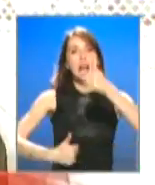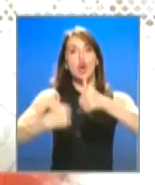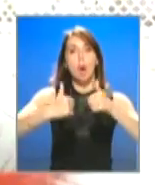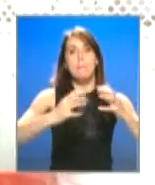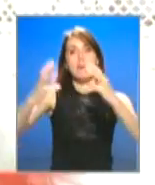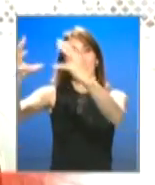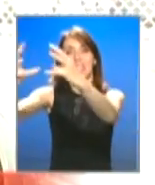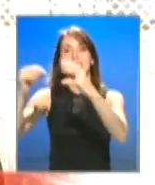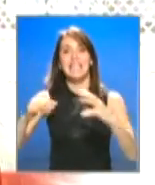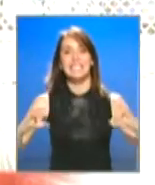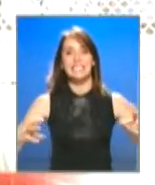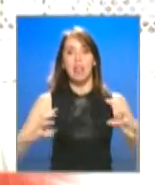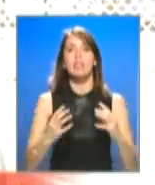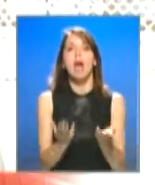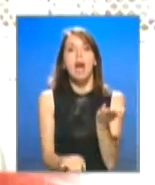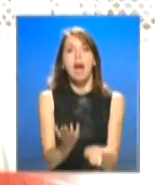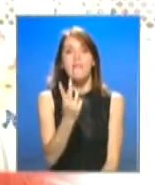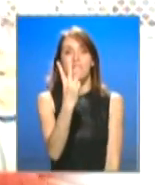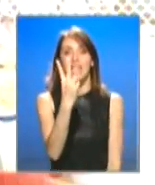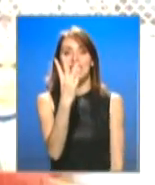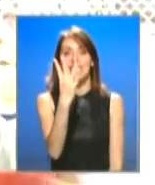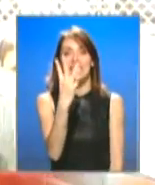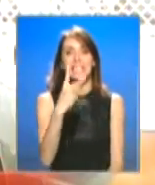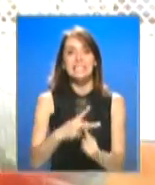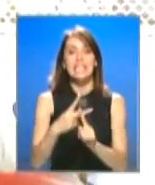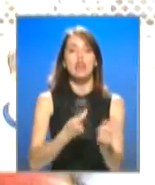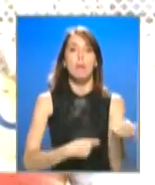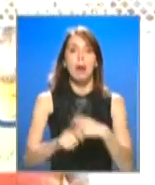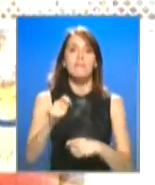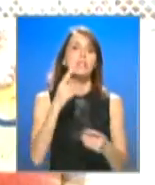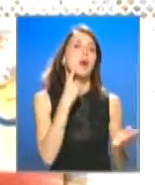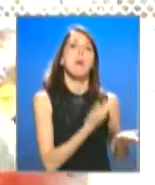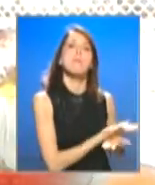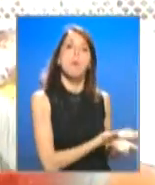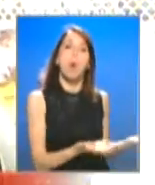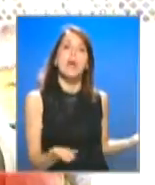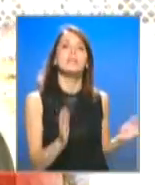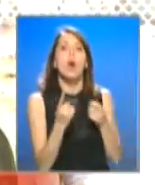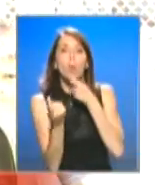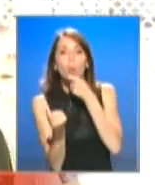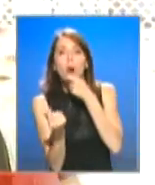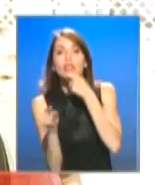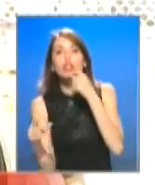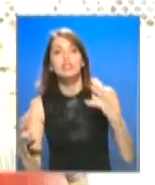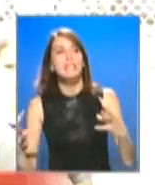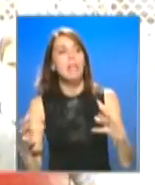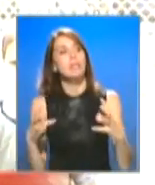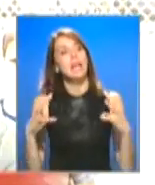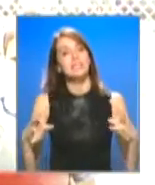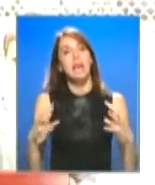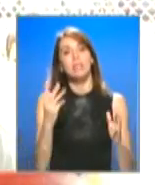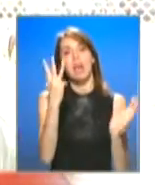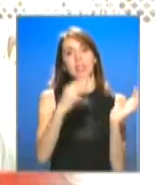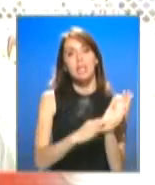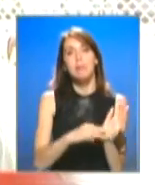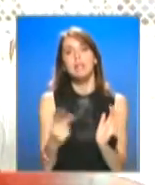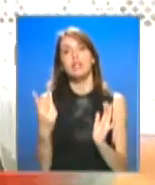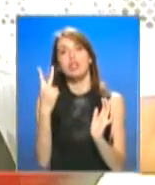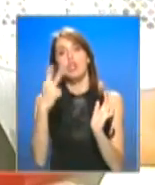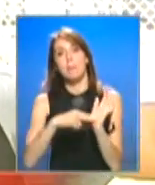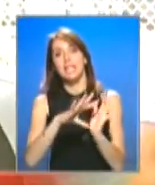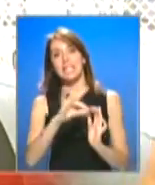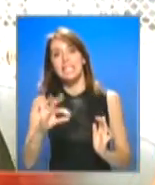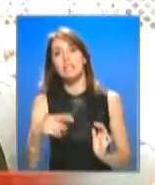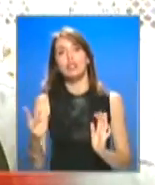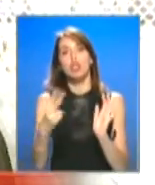pero acá tenemos sandías de 23 kilos para la venta y un mostrario de más o menos... ¿A cuánto están estas sandías? Hay sandías a 3.000, a 2.500 y